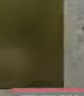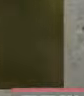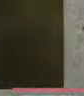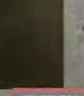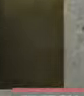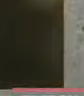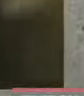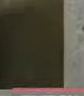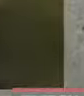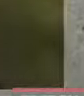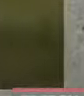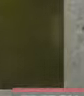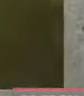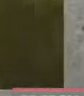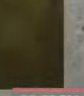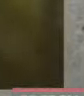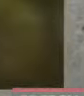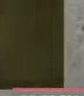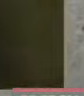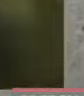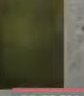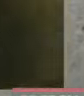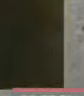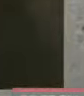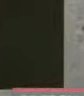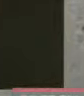yo sé que sí